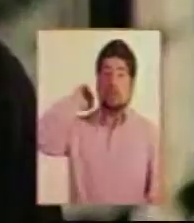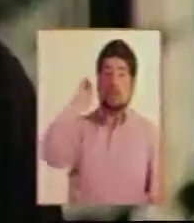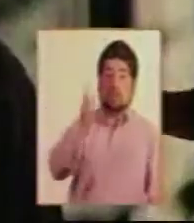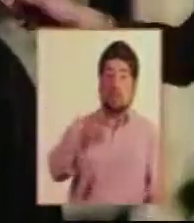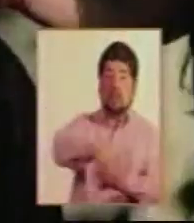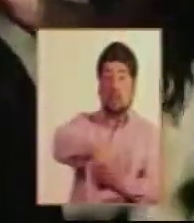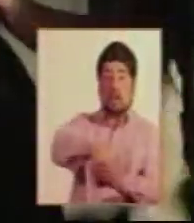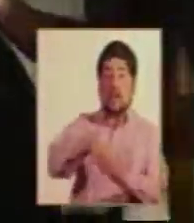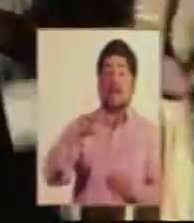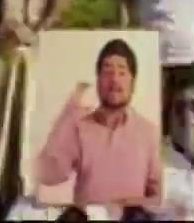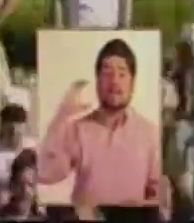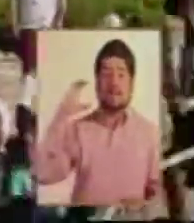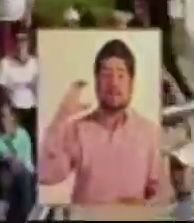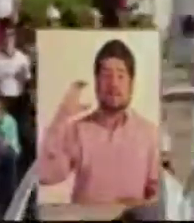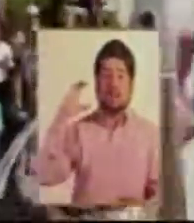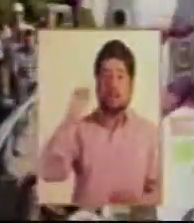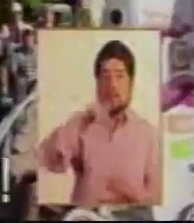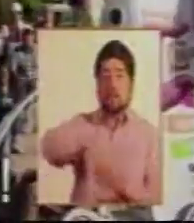5.